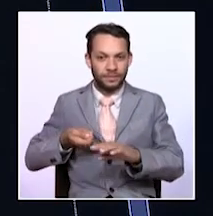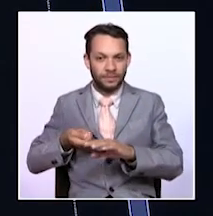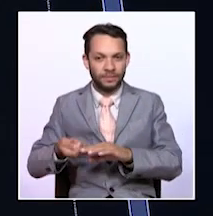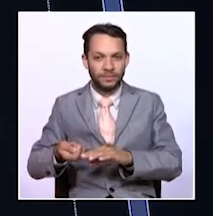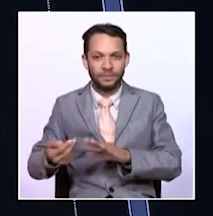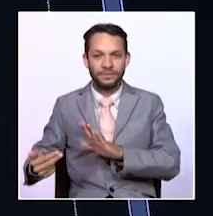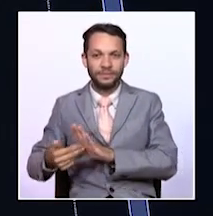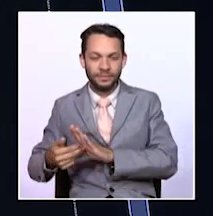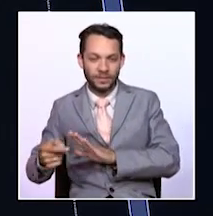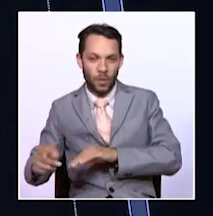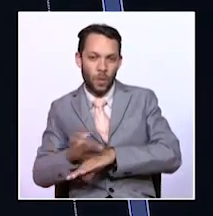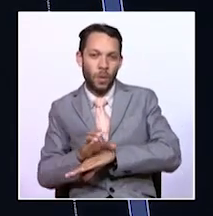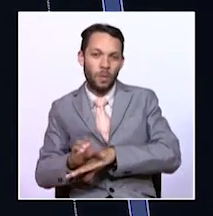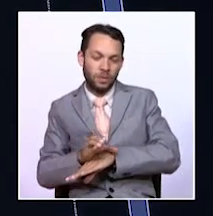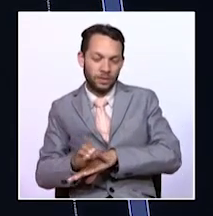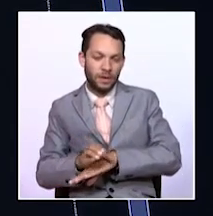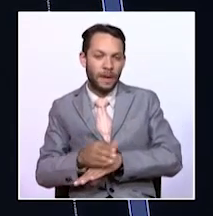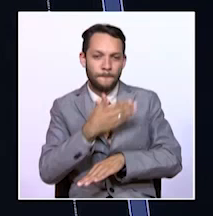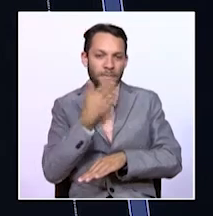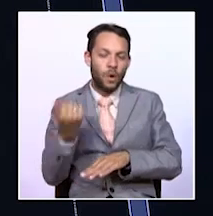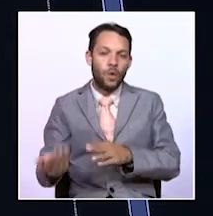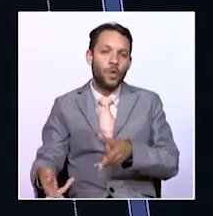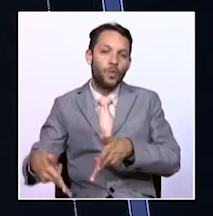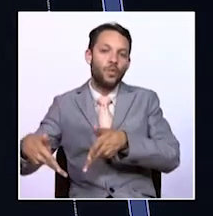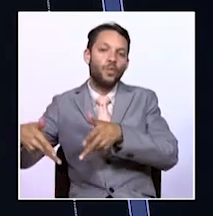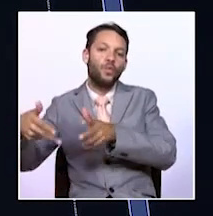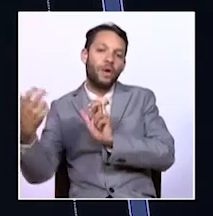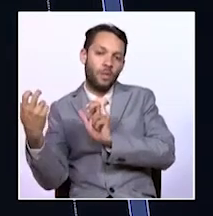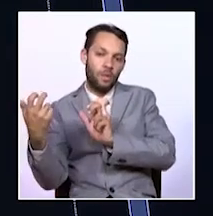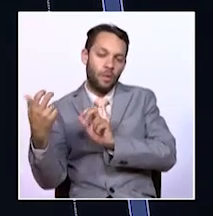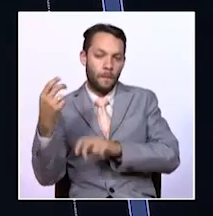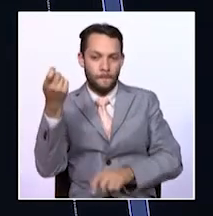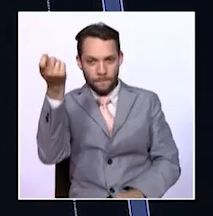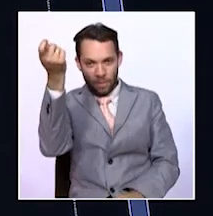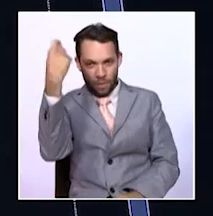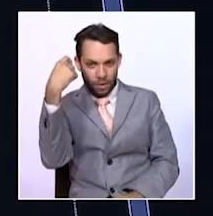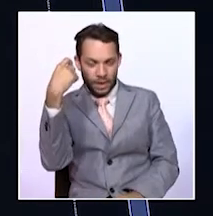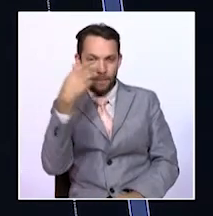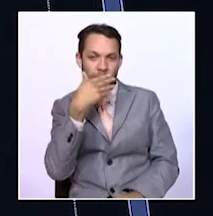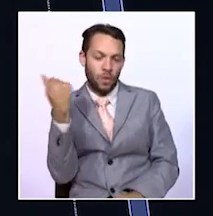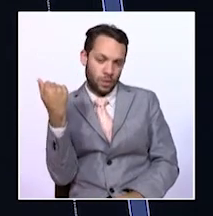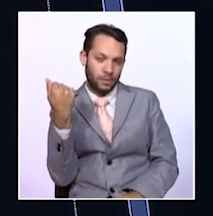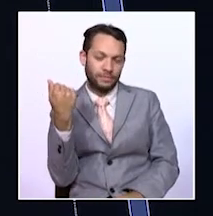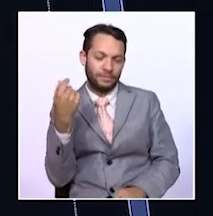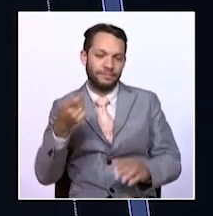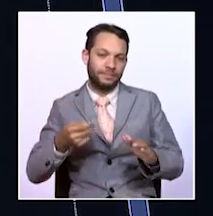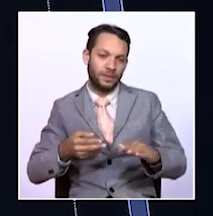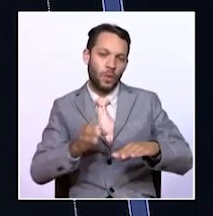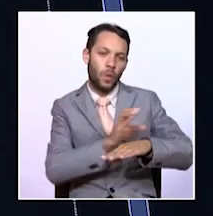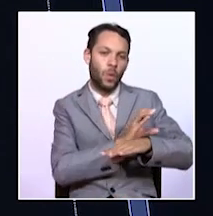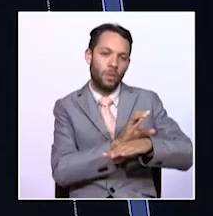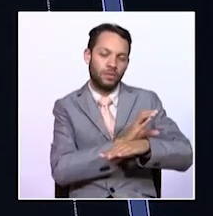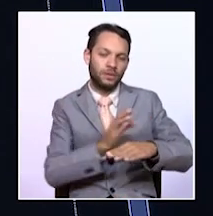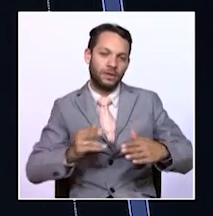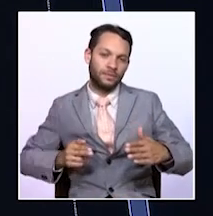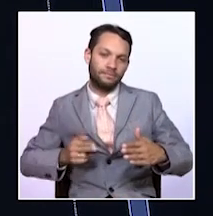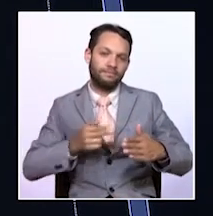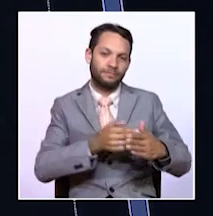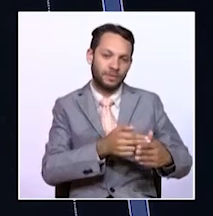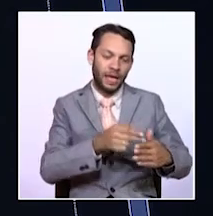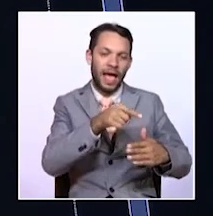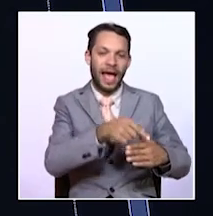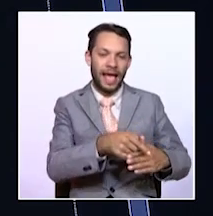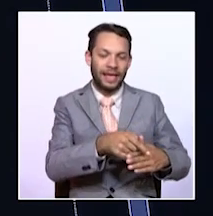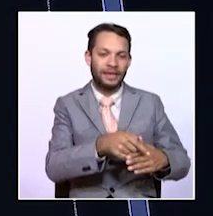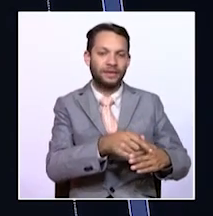Entonces idealmente es que me traigan una memoria sin destapar. Acá la destapamos y les vamos a pasar todas las fotos durante